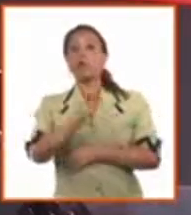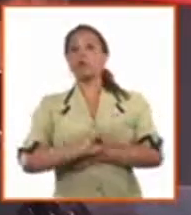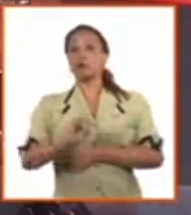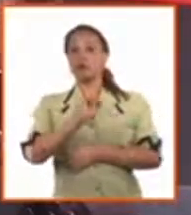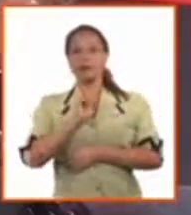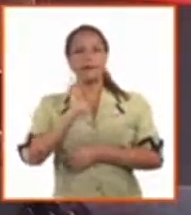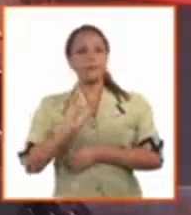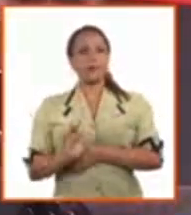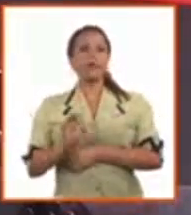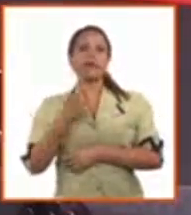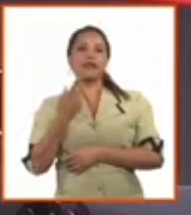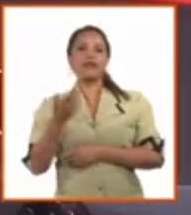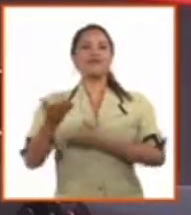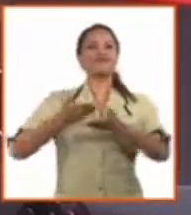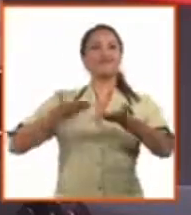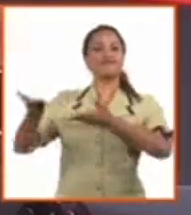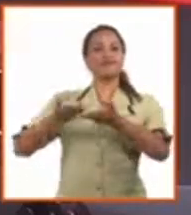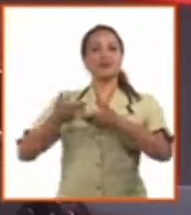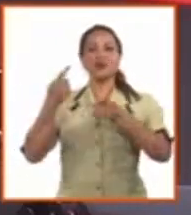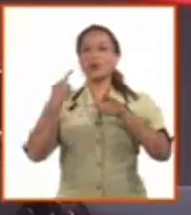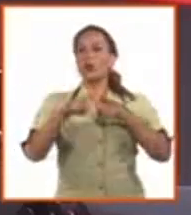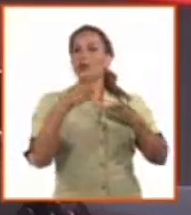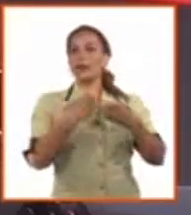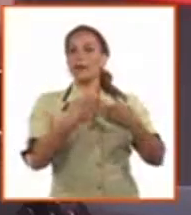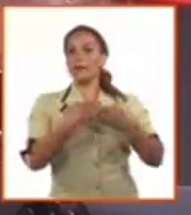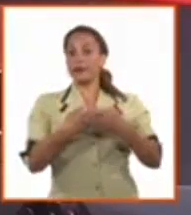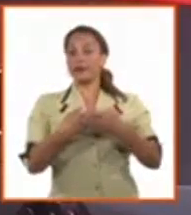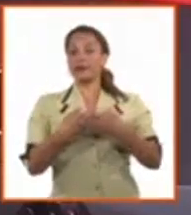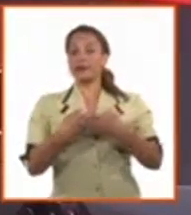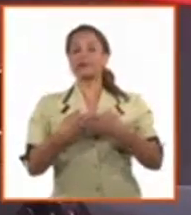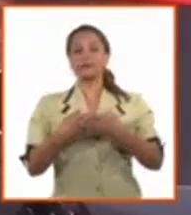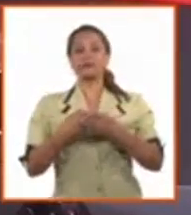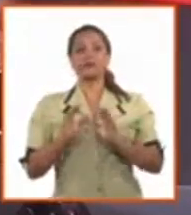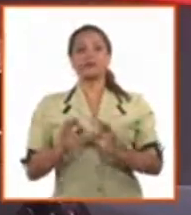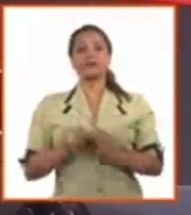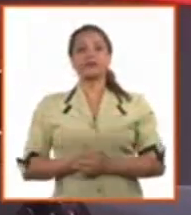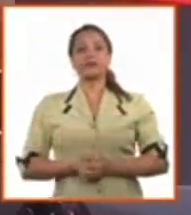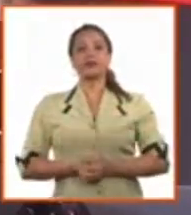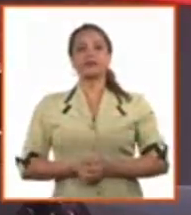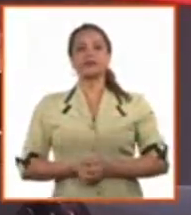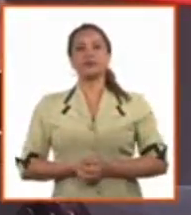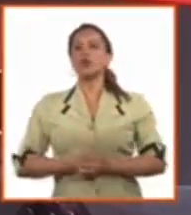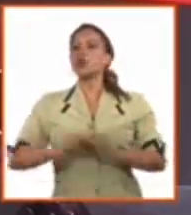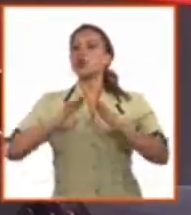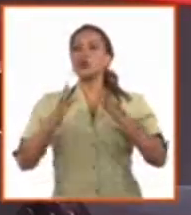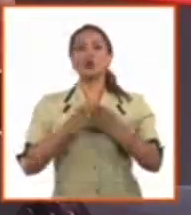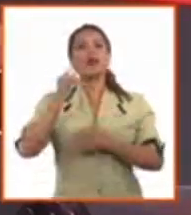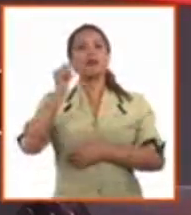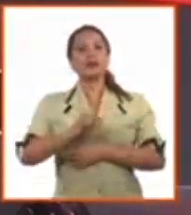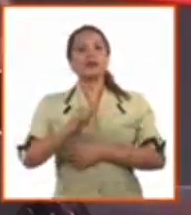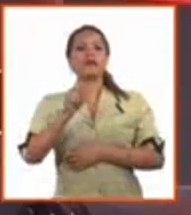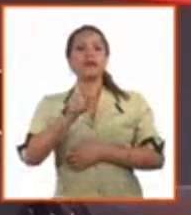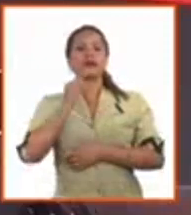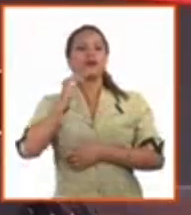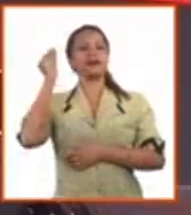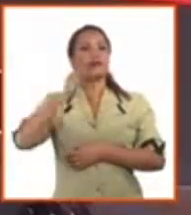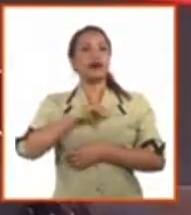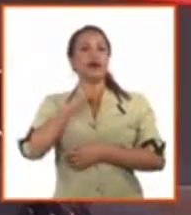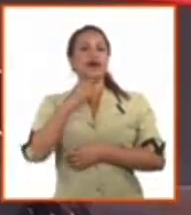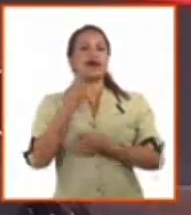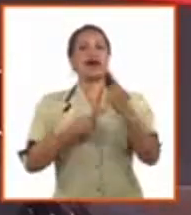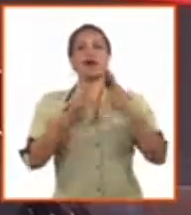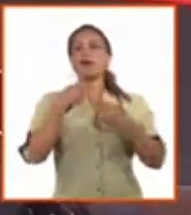oportunidad de articular que desde la especialización de lo que todos los que sepan hacer algo asociado a la industria